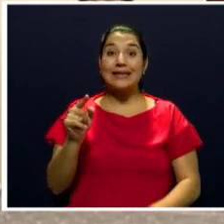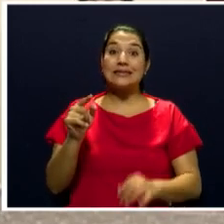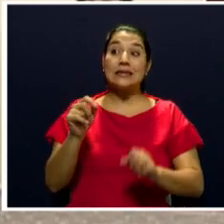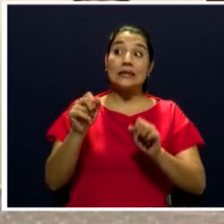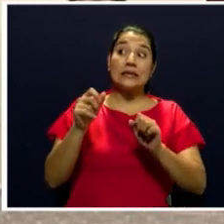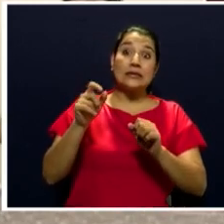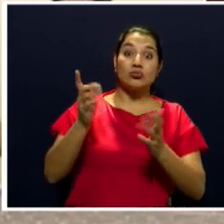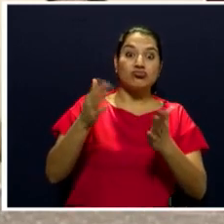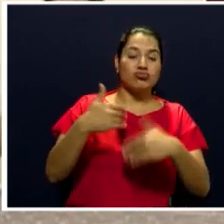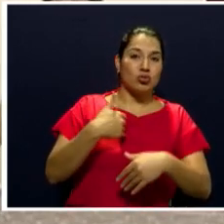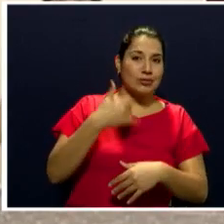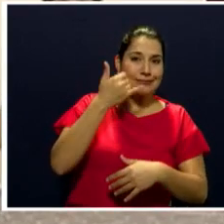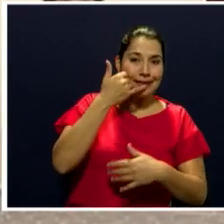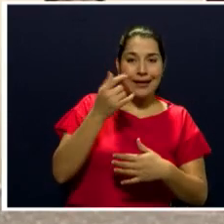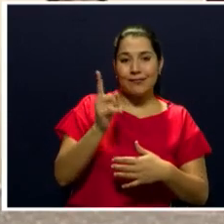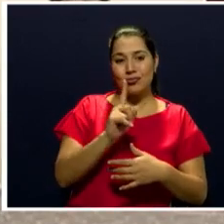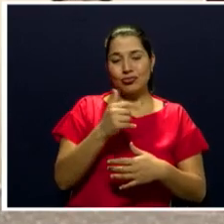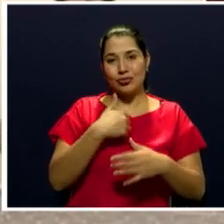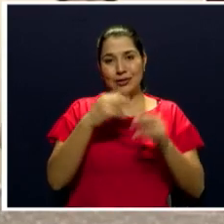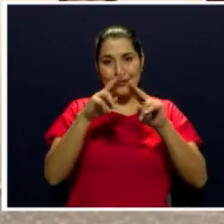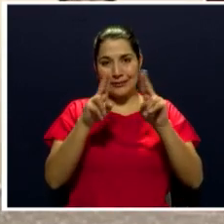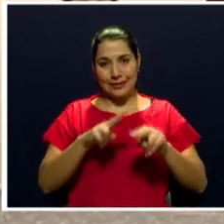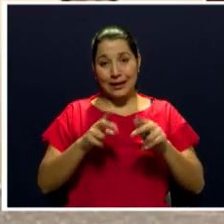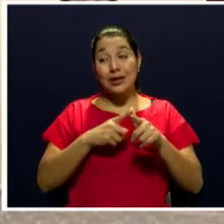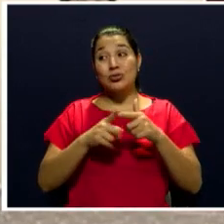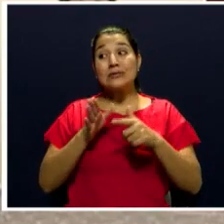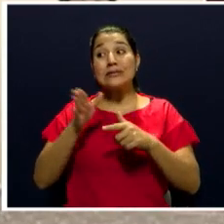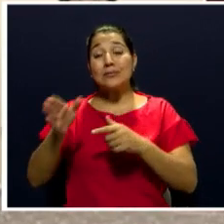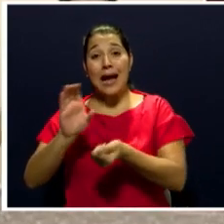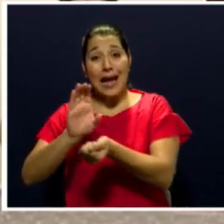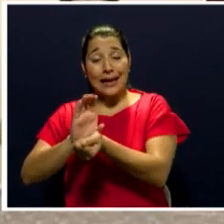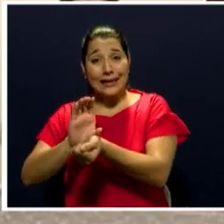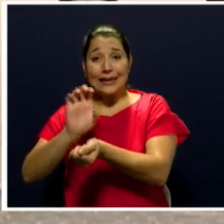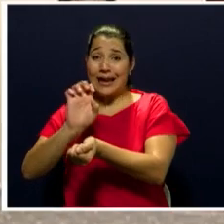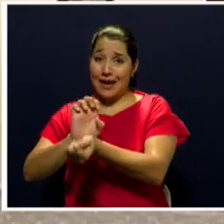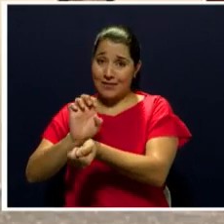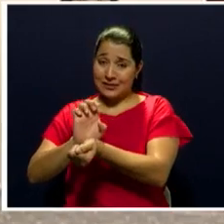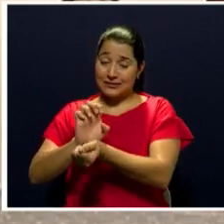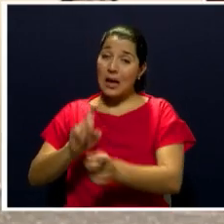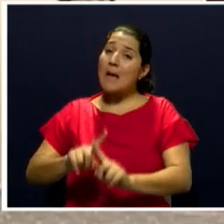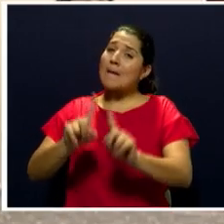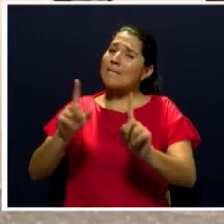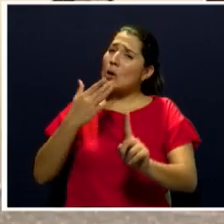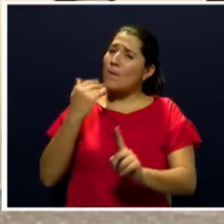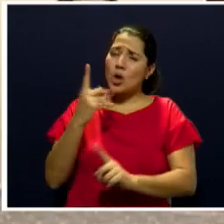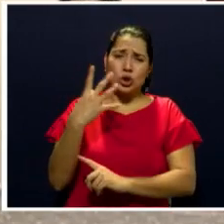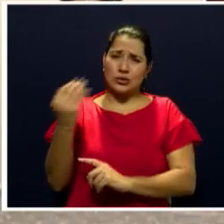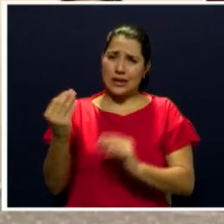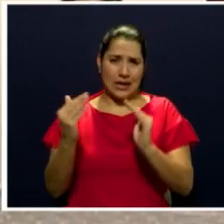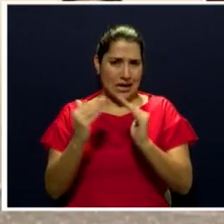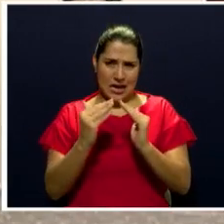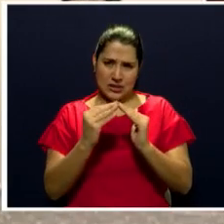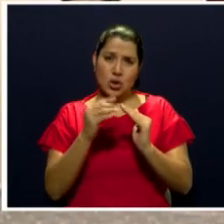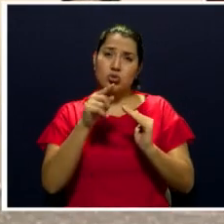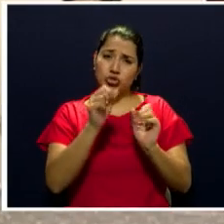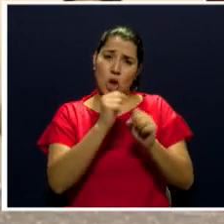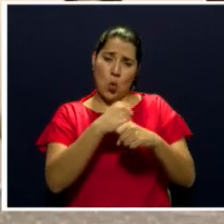un área de salud de la que le toque, de acuerdo a donde viva, pero lo ideal es que no salga de su casa, que esto lo